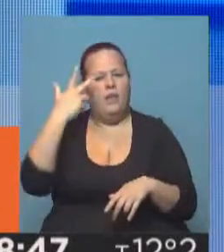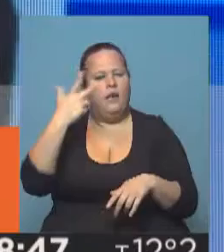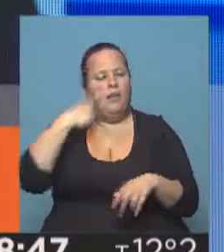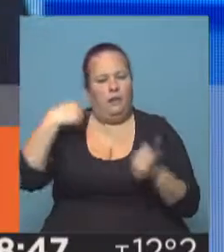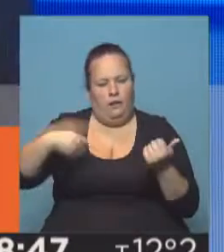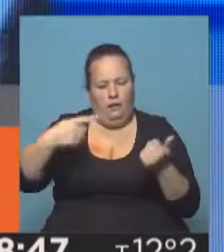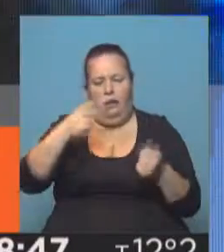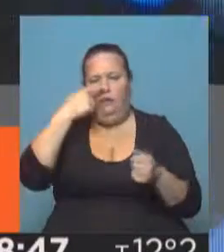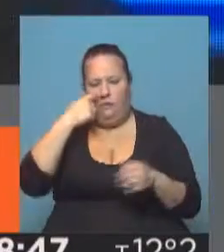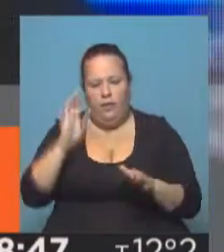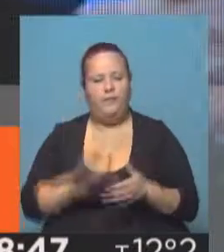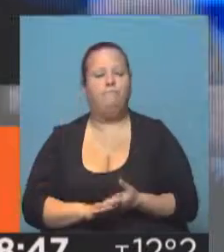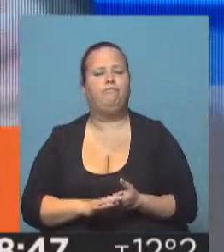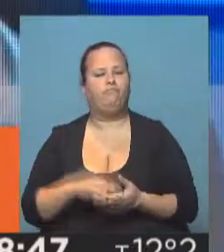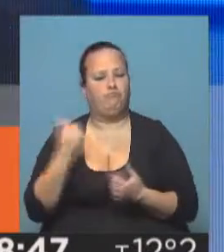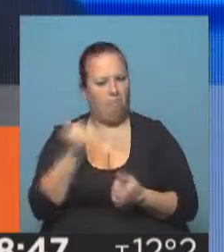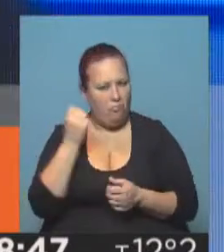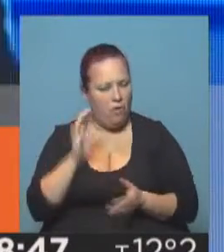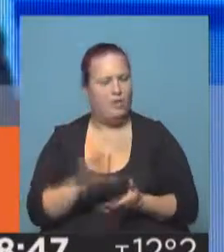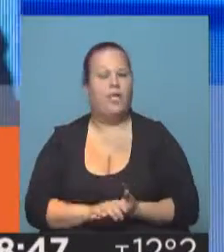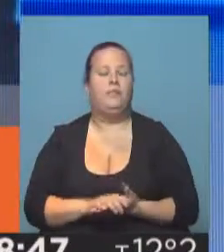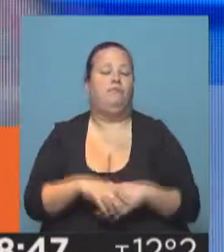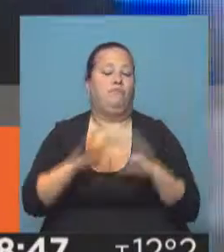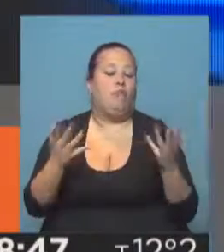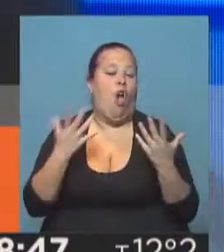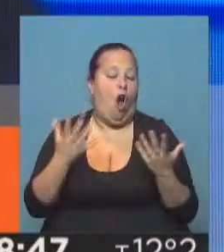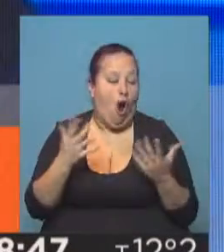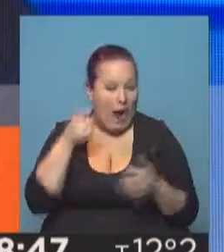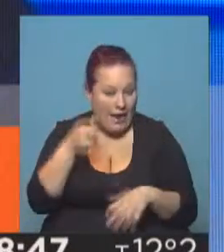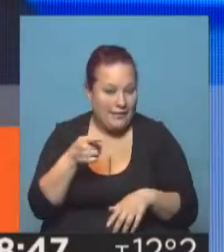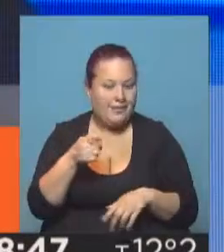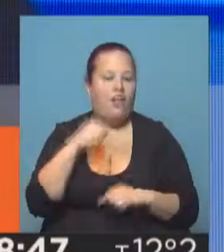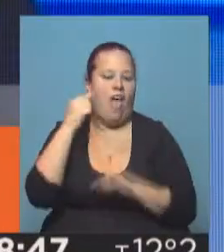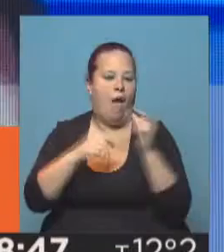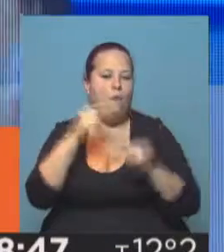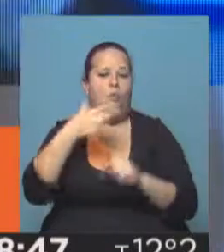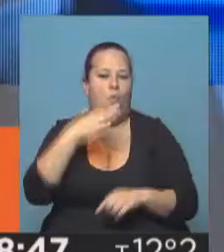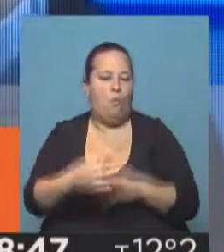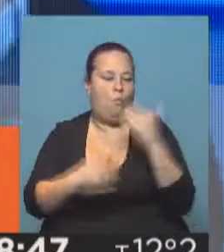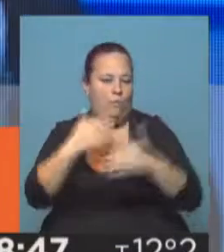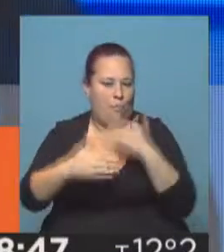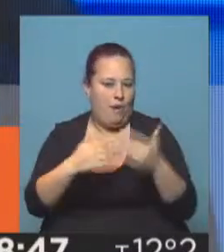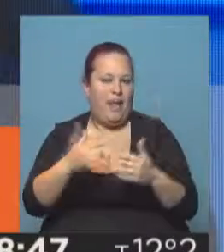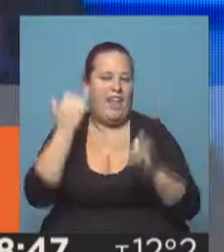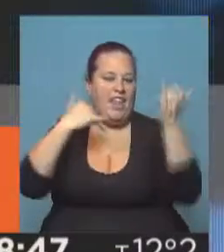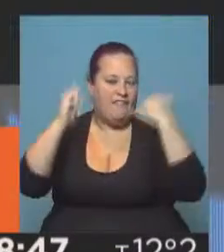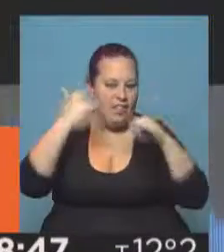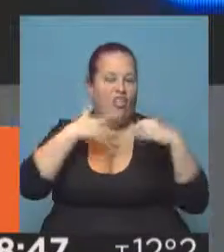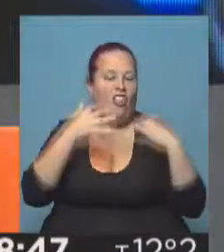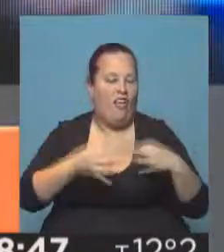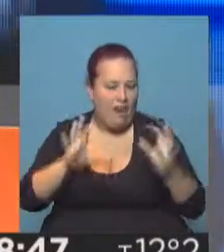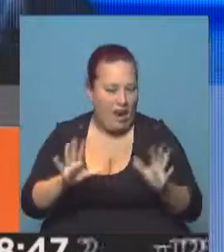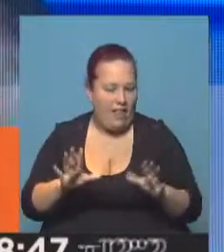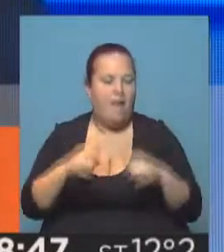jornadas muy interesantes, de mucho nivel, y bueno, ojalá que eso se vaya concretando lentamente en inversiones reales